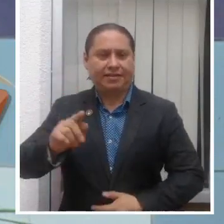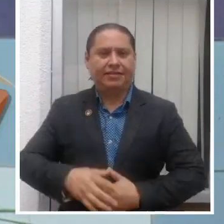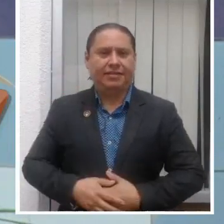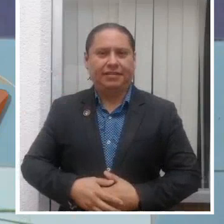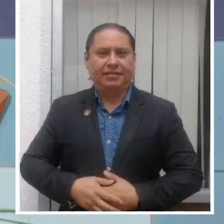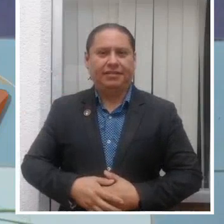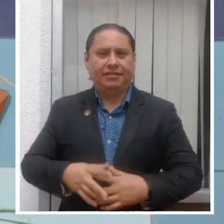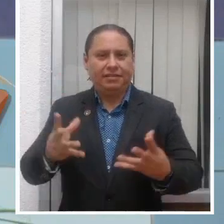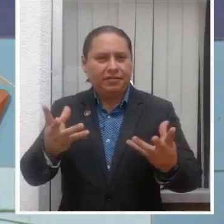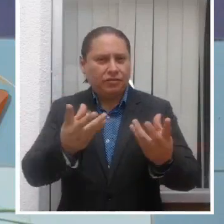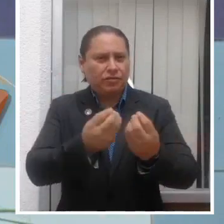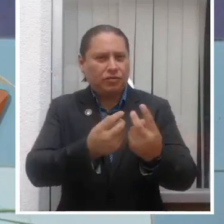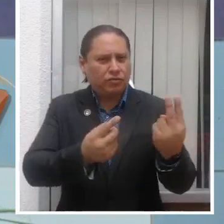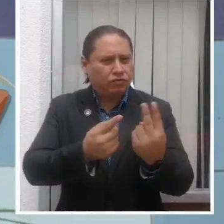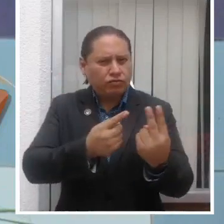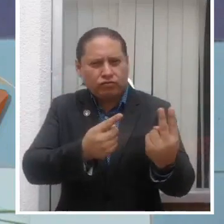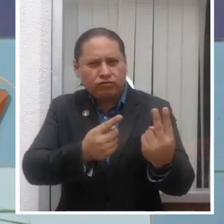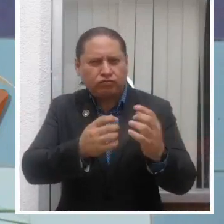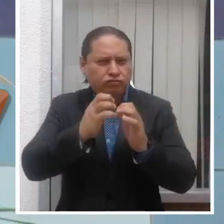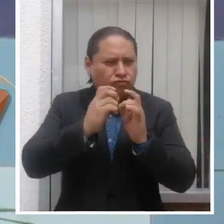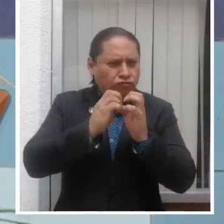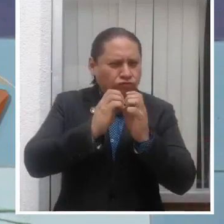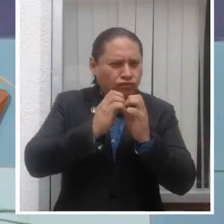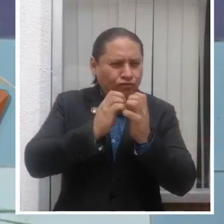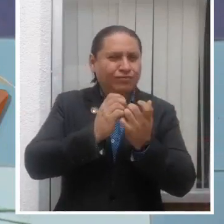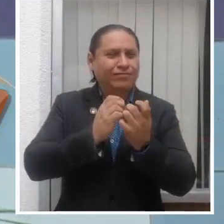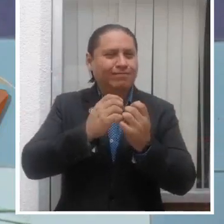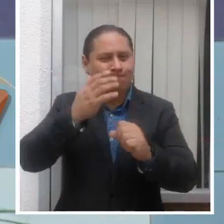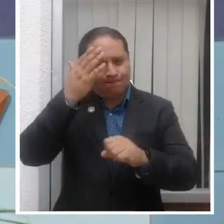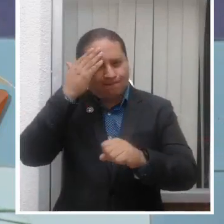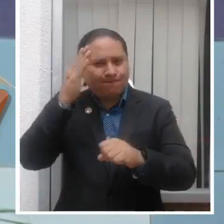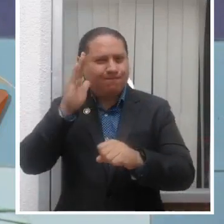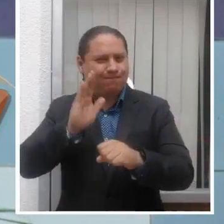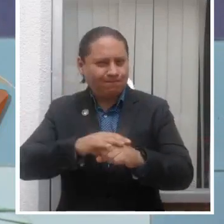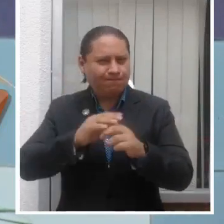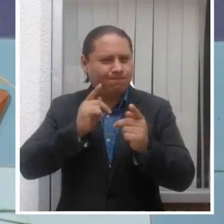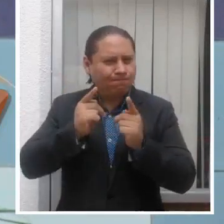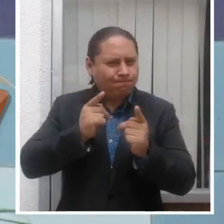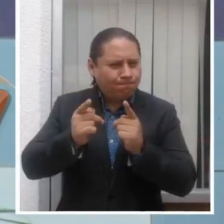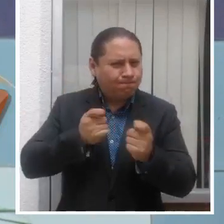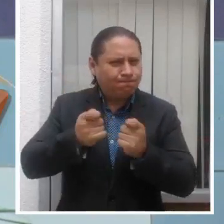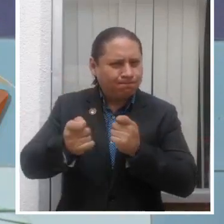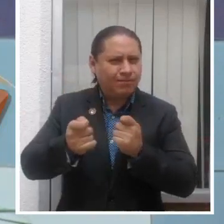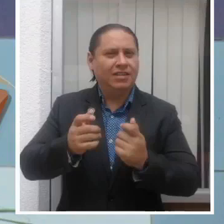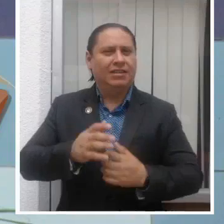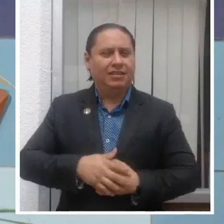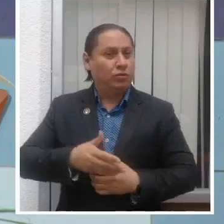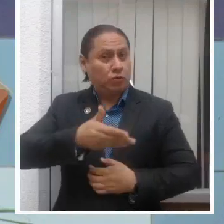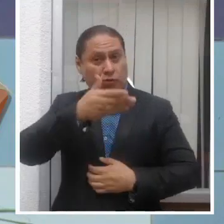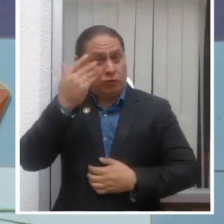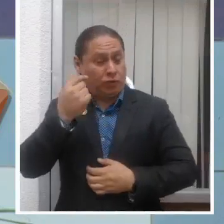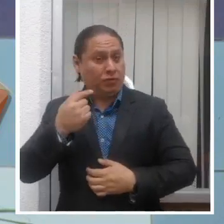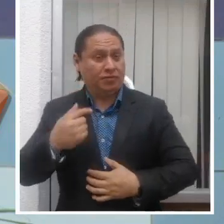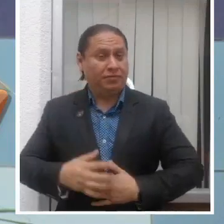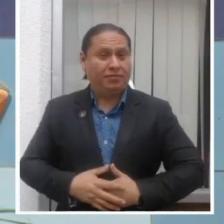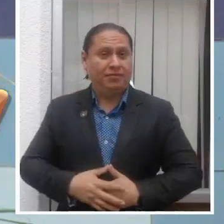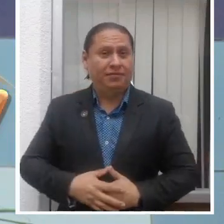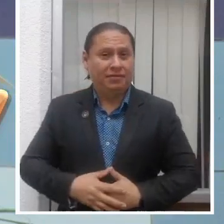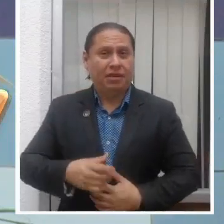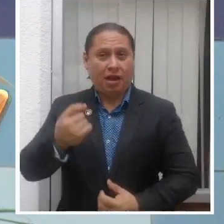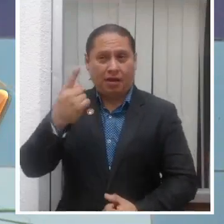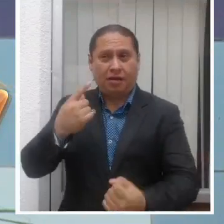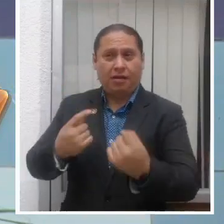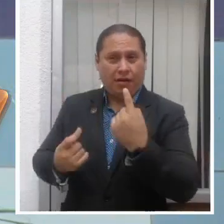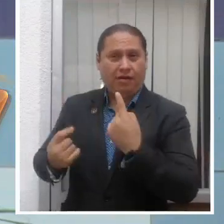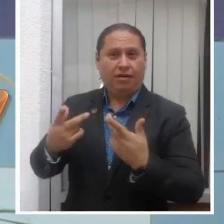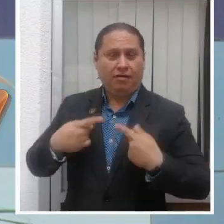sido cómplices de este evento, que habían venido planeándolo yo sin saber. Había alguna que otra